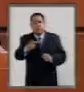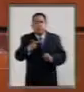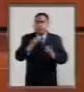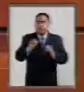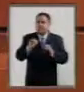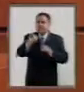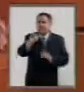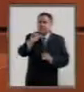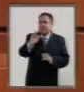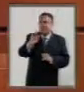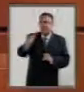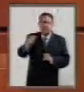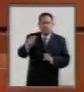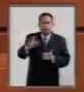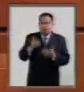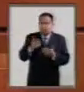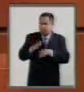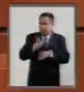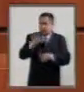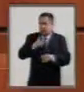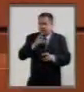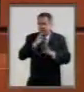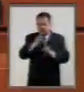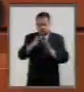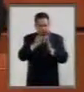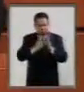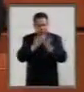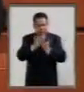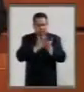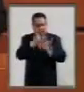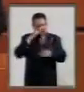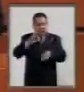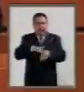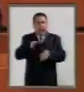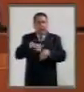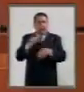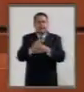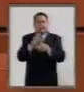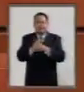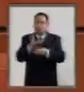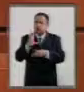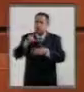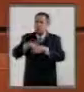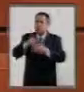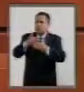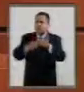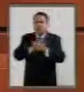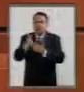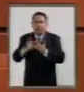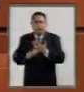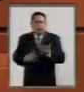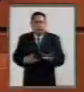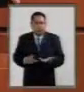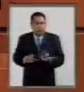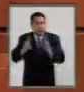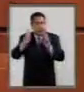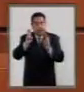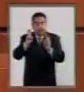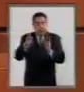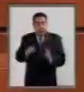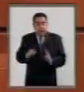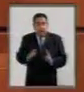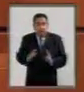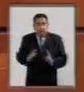de Telecomunicaciones por qué no había emitido unos lineamientos de clasificación de contenidos. Es un tema que queda